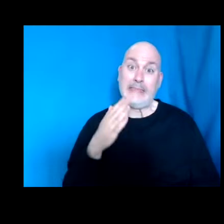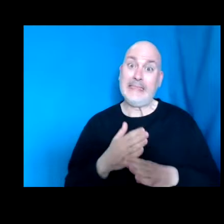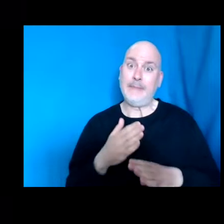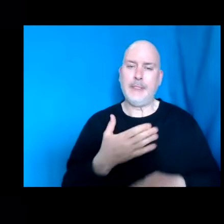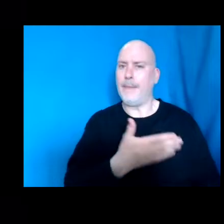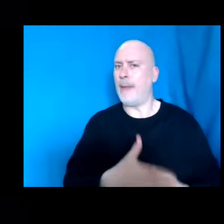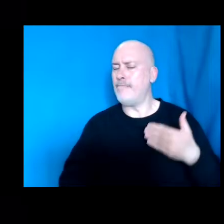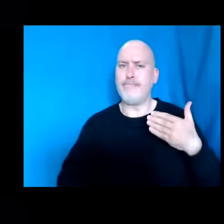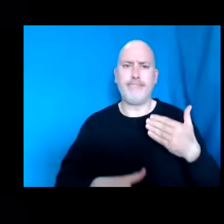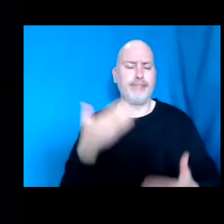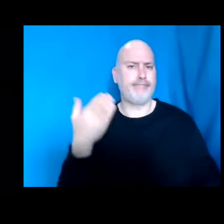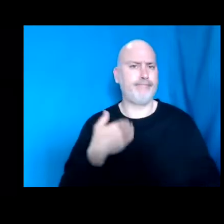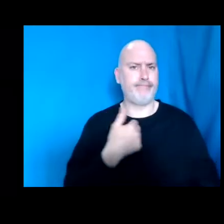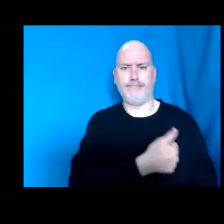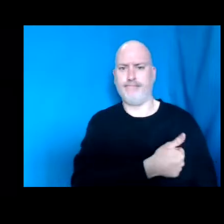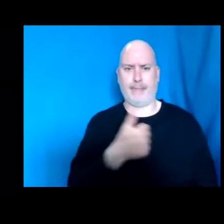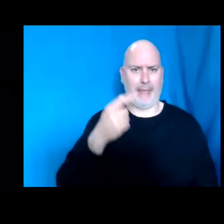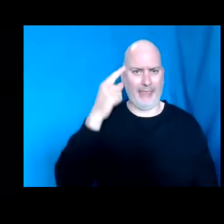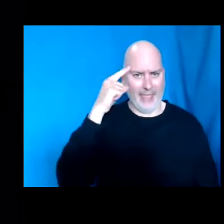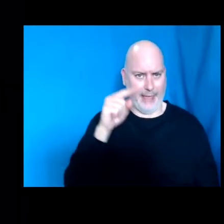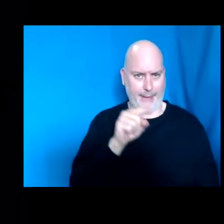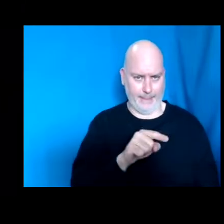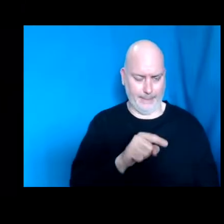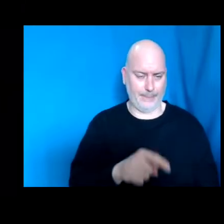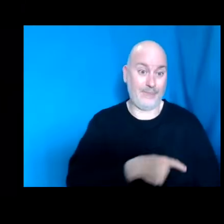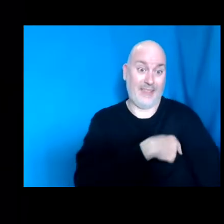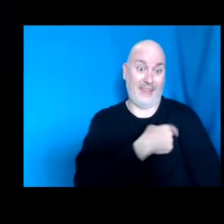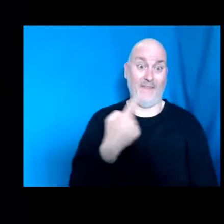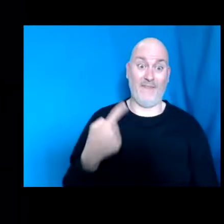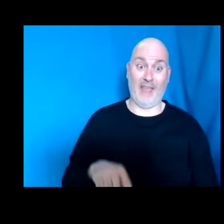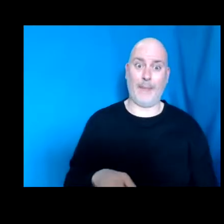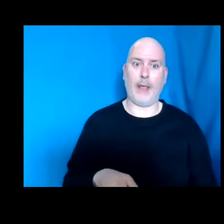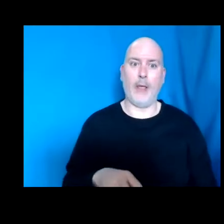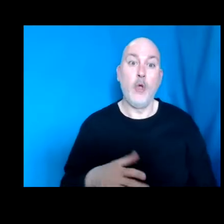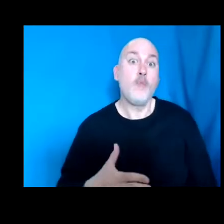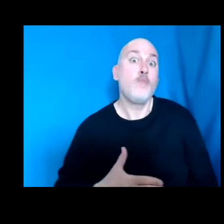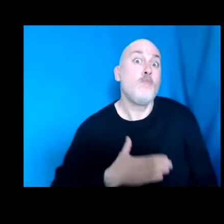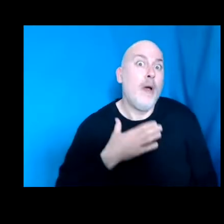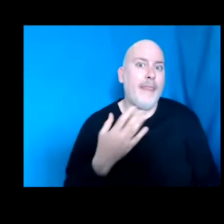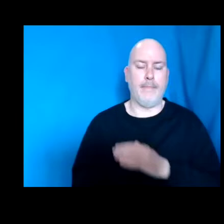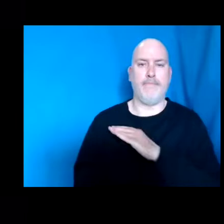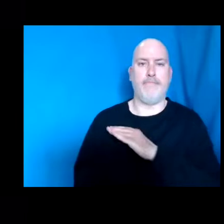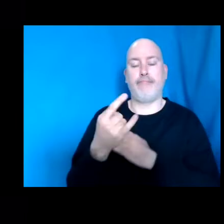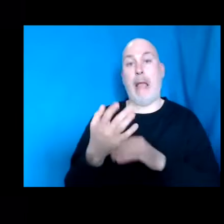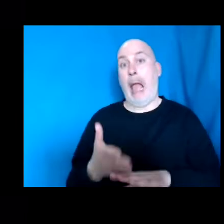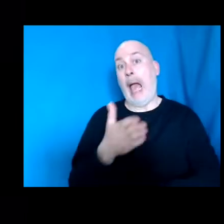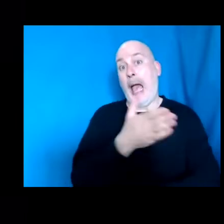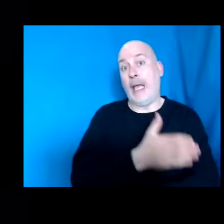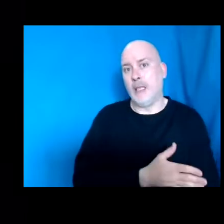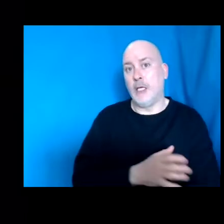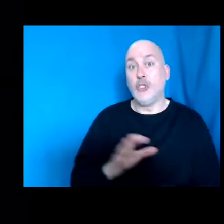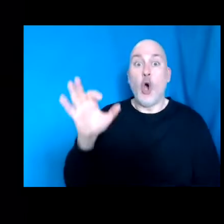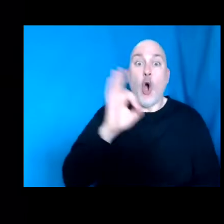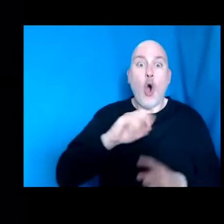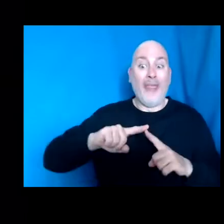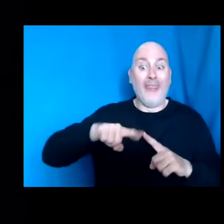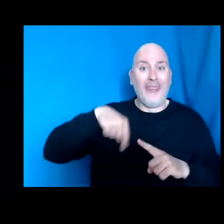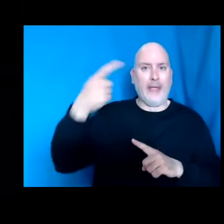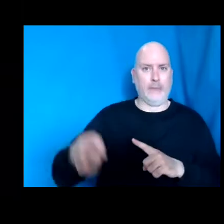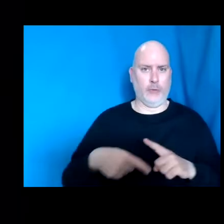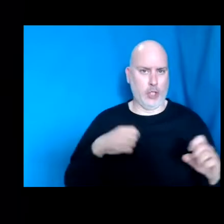día. La fiebre puede aparecer antes o incluso después de la